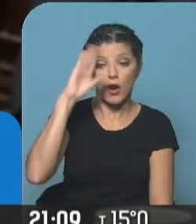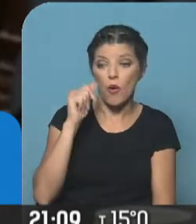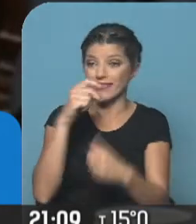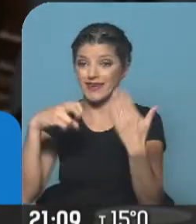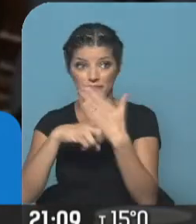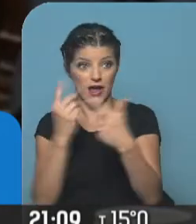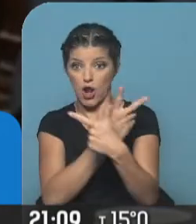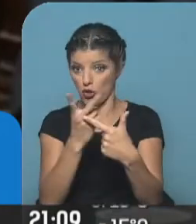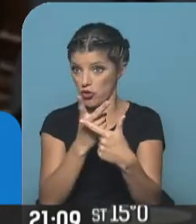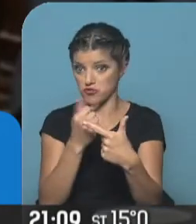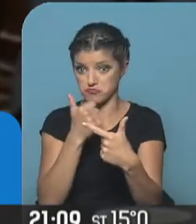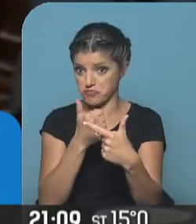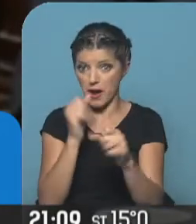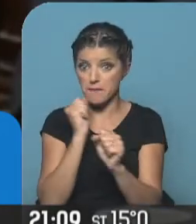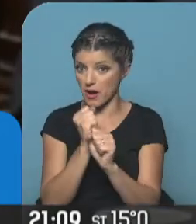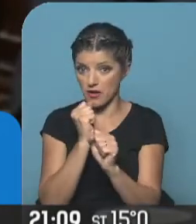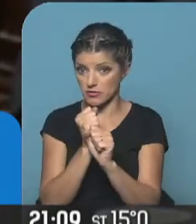fiscal,